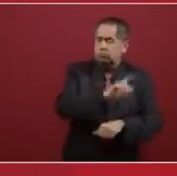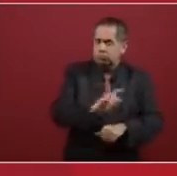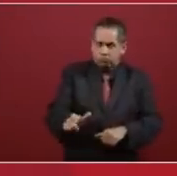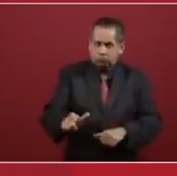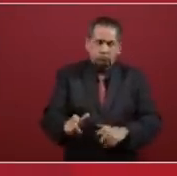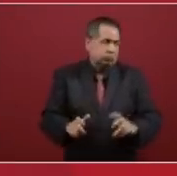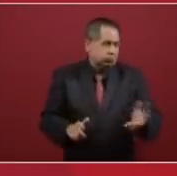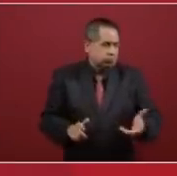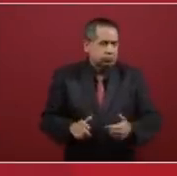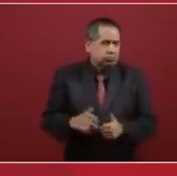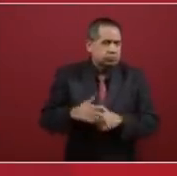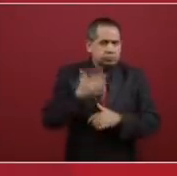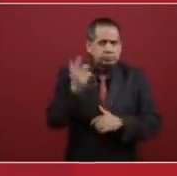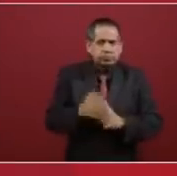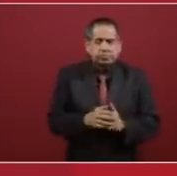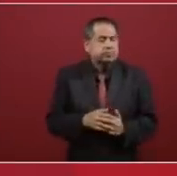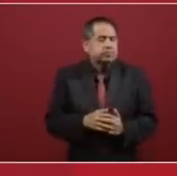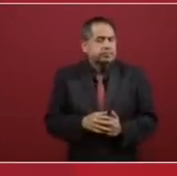porque